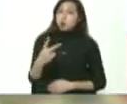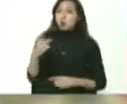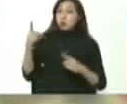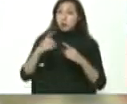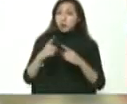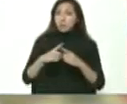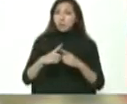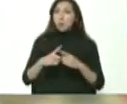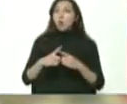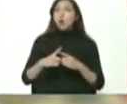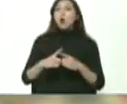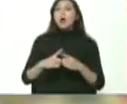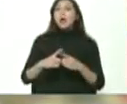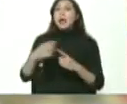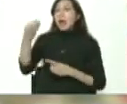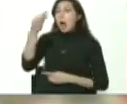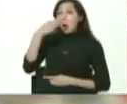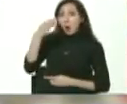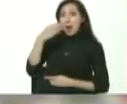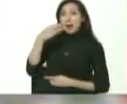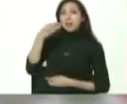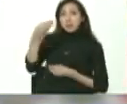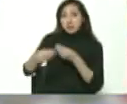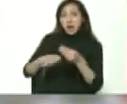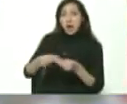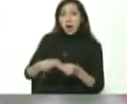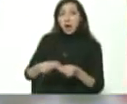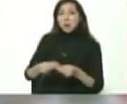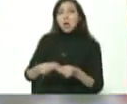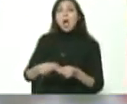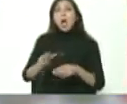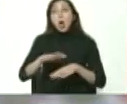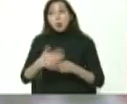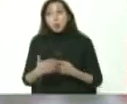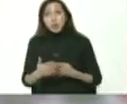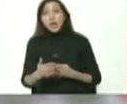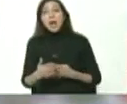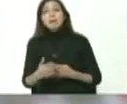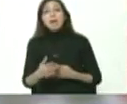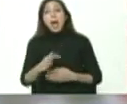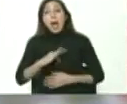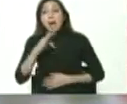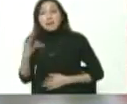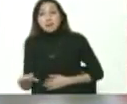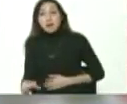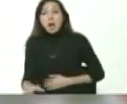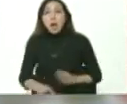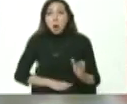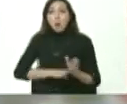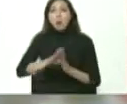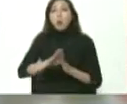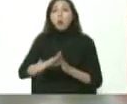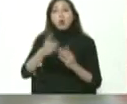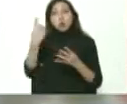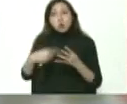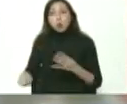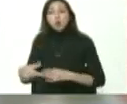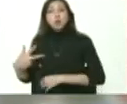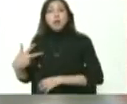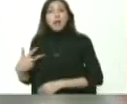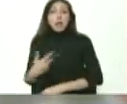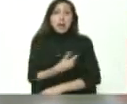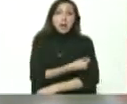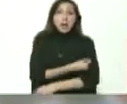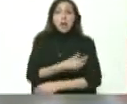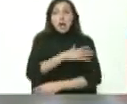polio oral, que es la que históricamente se ha colocado, que es a virus vivo atenuado, y la nueva polio, que es intramuscular, que